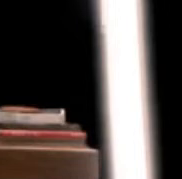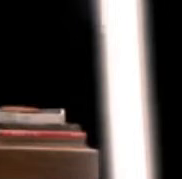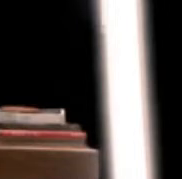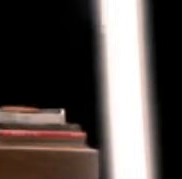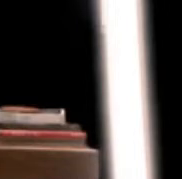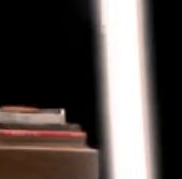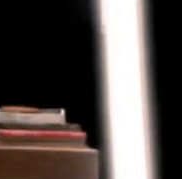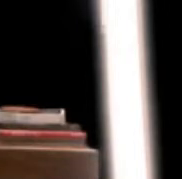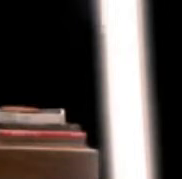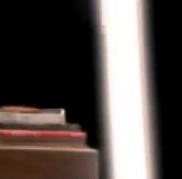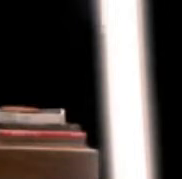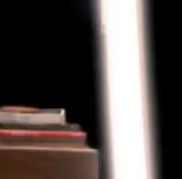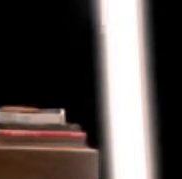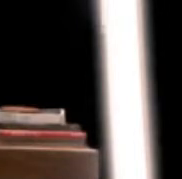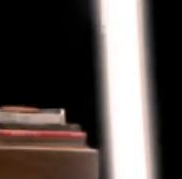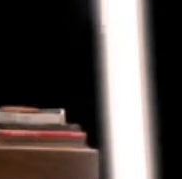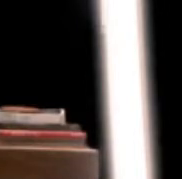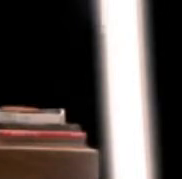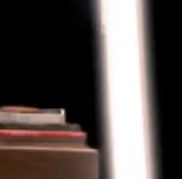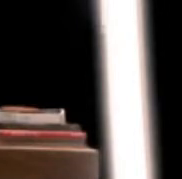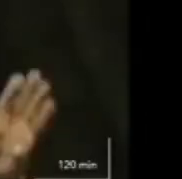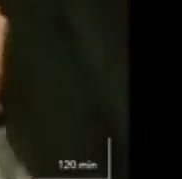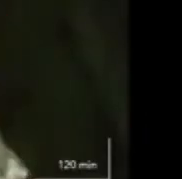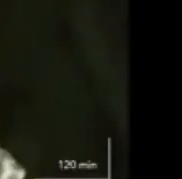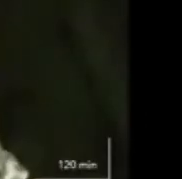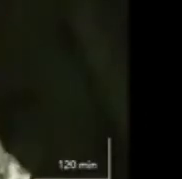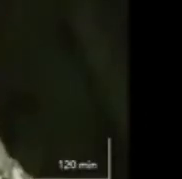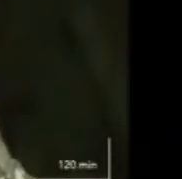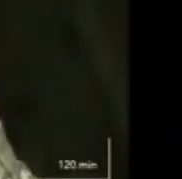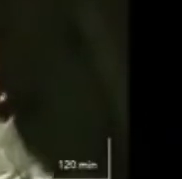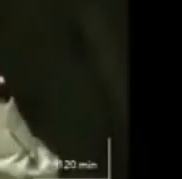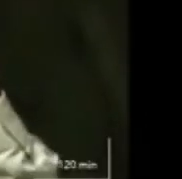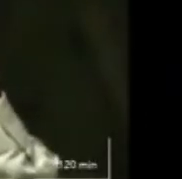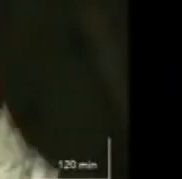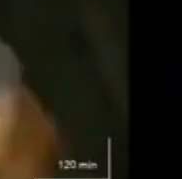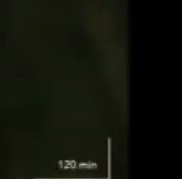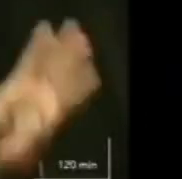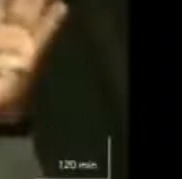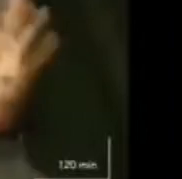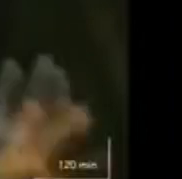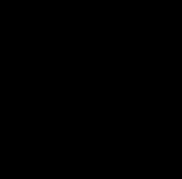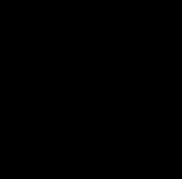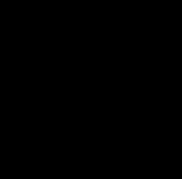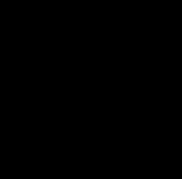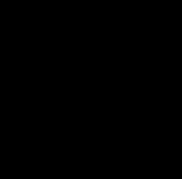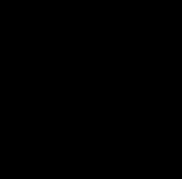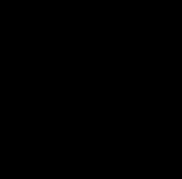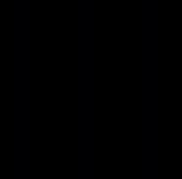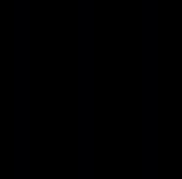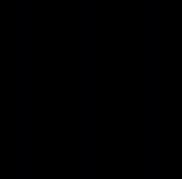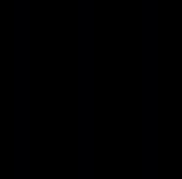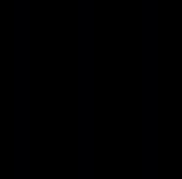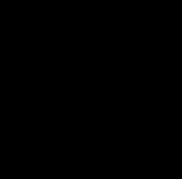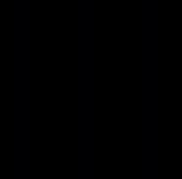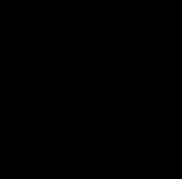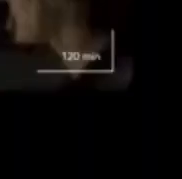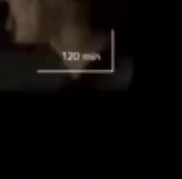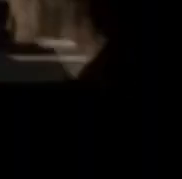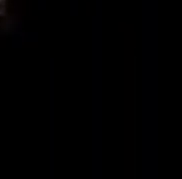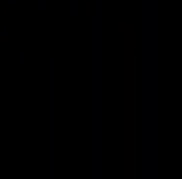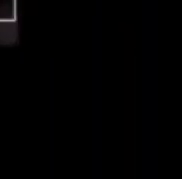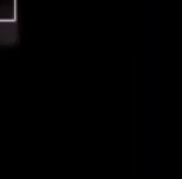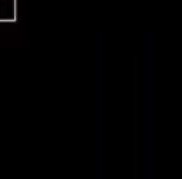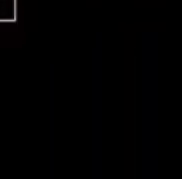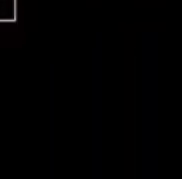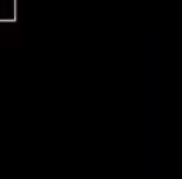cine, su industria y su difusión no se han salvado. En esta emisión de Encuadre Iberoamericano hablaremos de varias películas y muestras de cine iberoamericanos